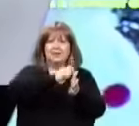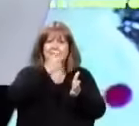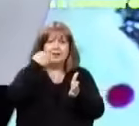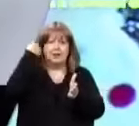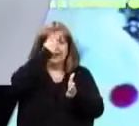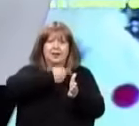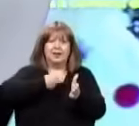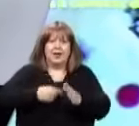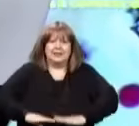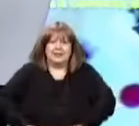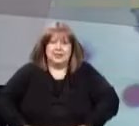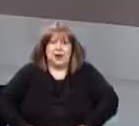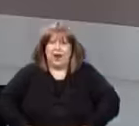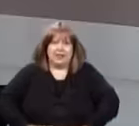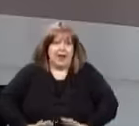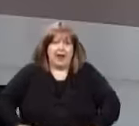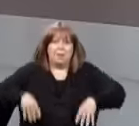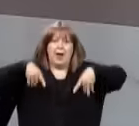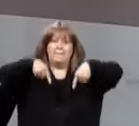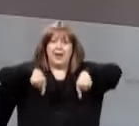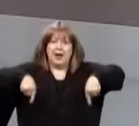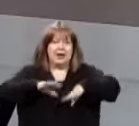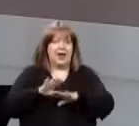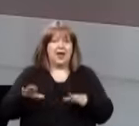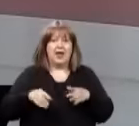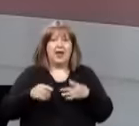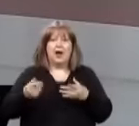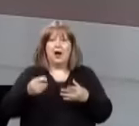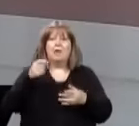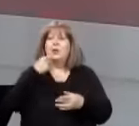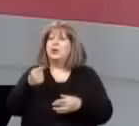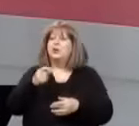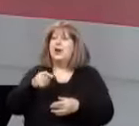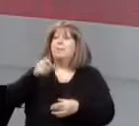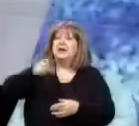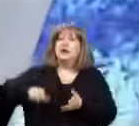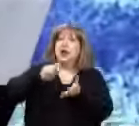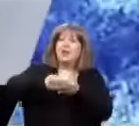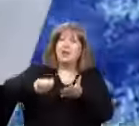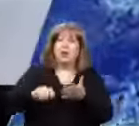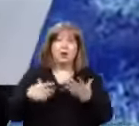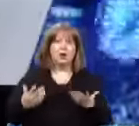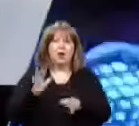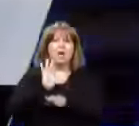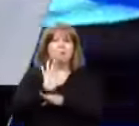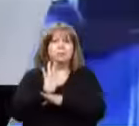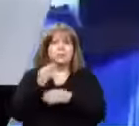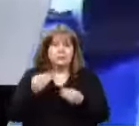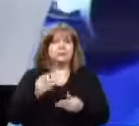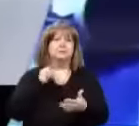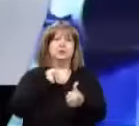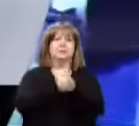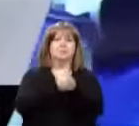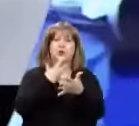dibujos eran hasta la cintura, si le hacían un dibujito de una persona, y eso daba muestras de que el niño